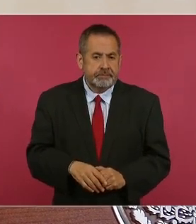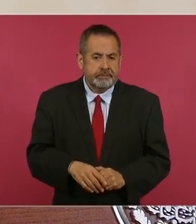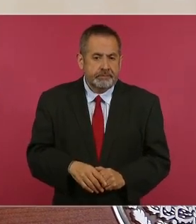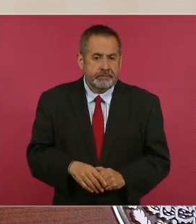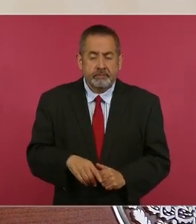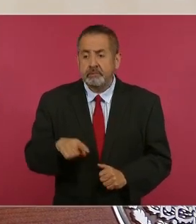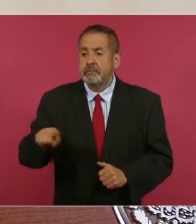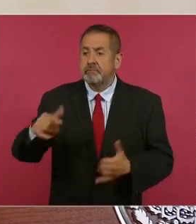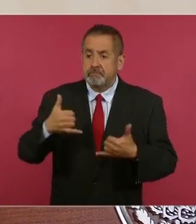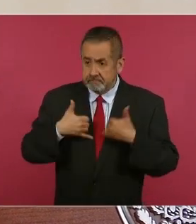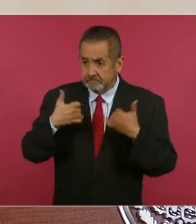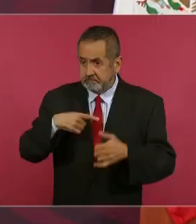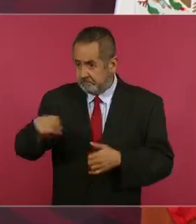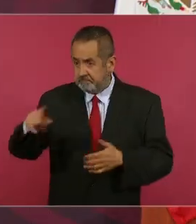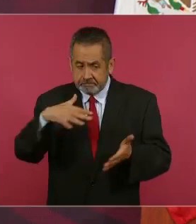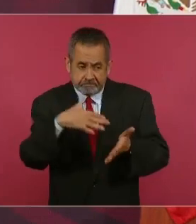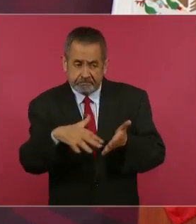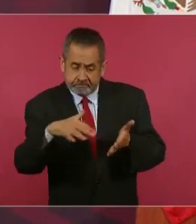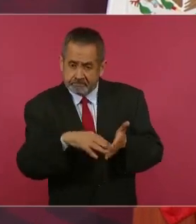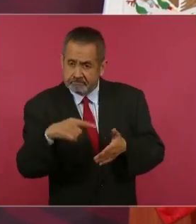para los jóvenes,